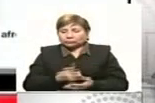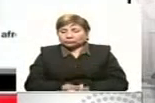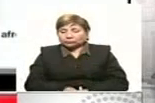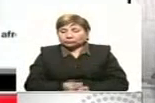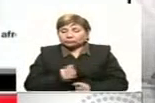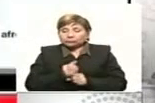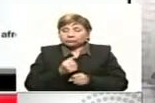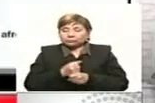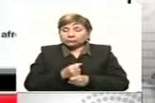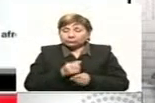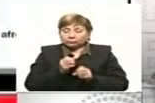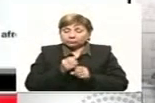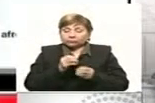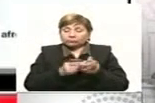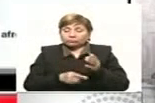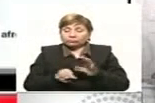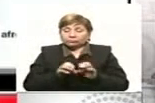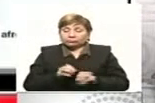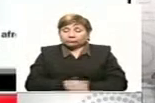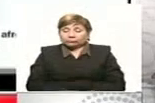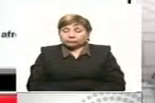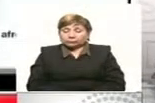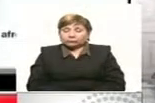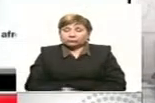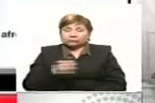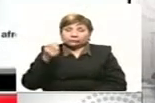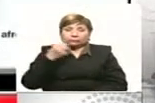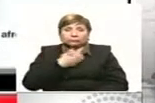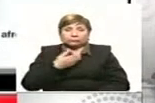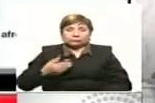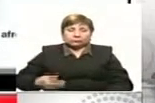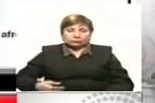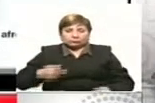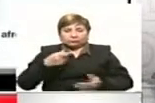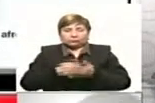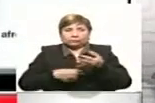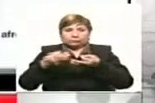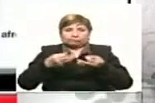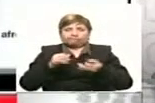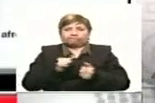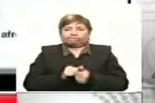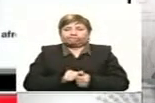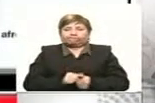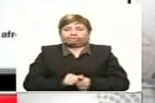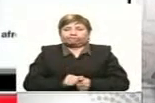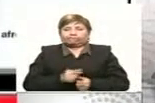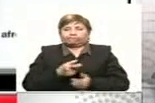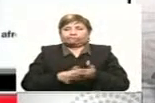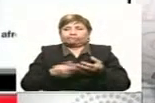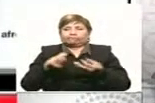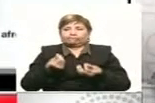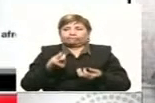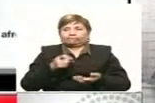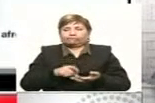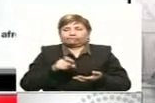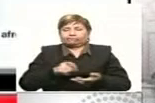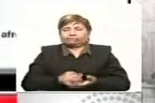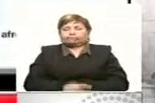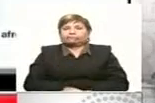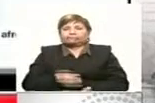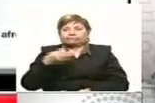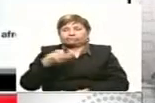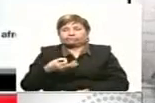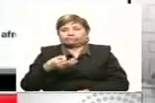desarrollar estrategias muy agresivas y lograr que el Ministerio de Economía y Finanzas nos destine los presupuestos necesarios para hacerlo